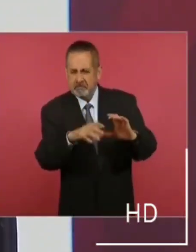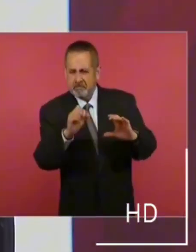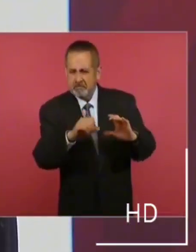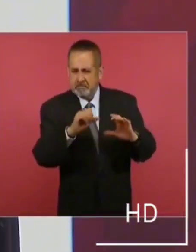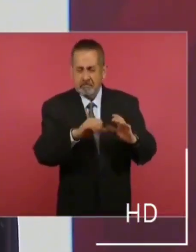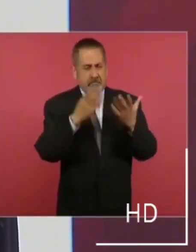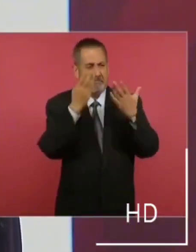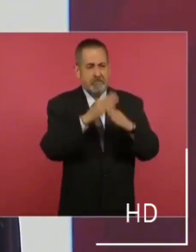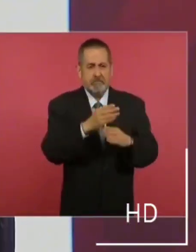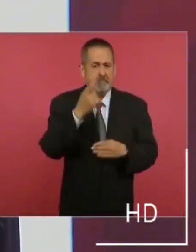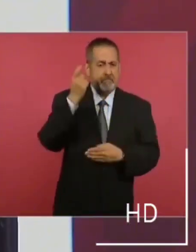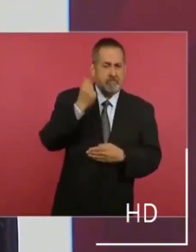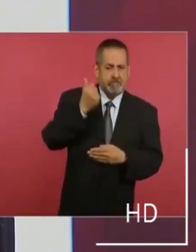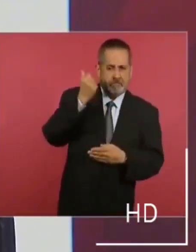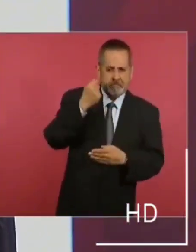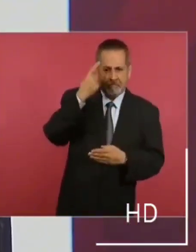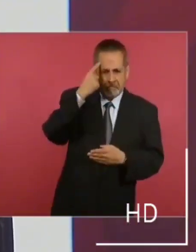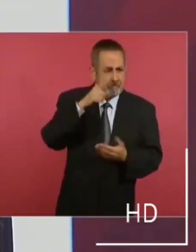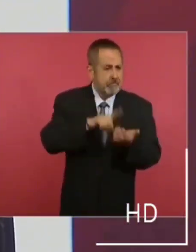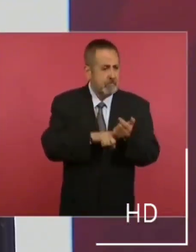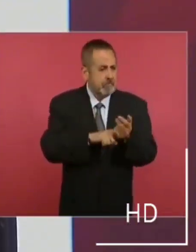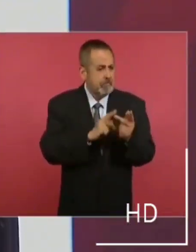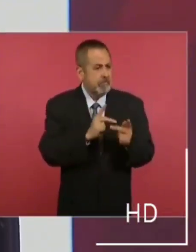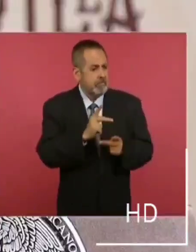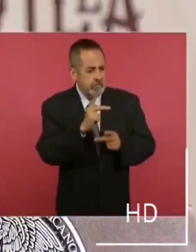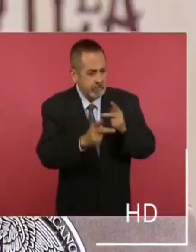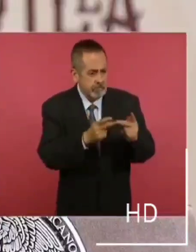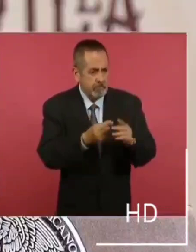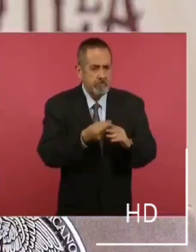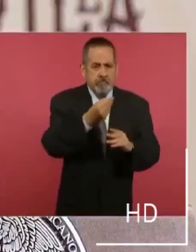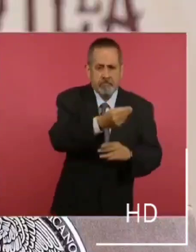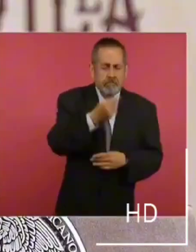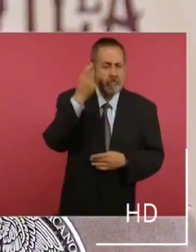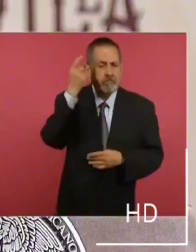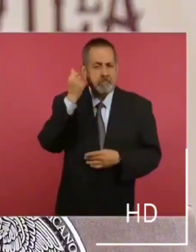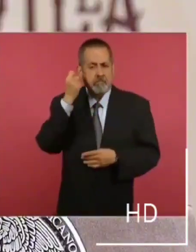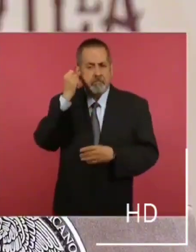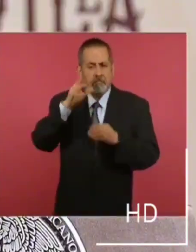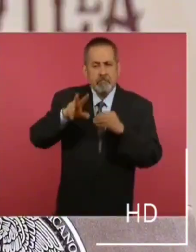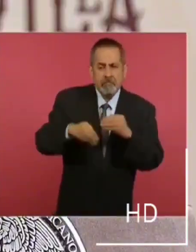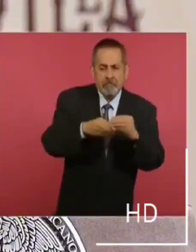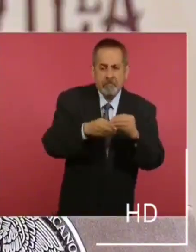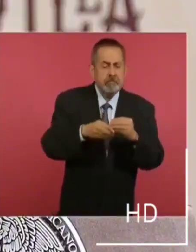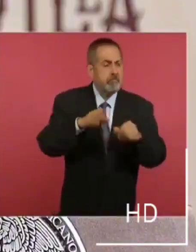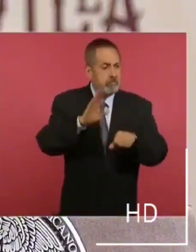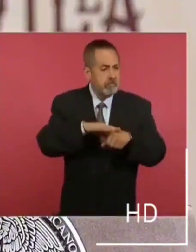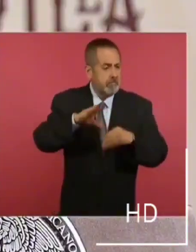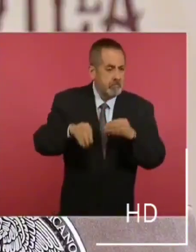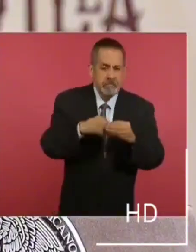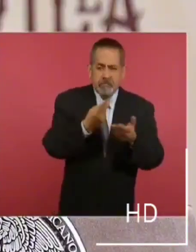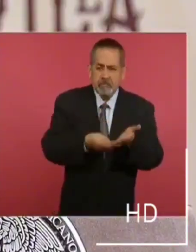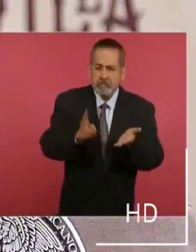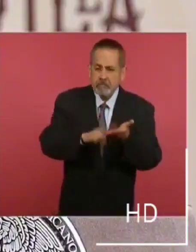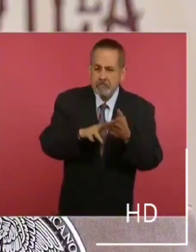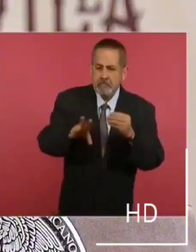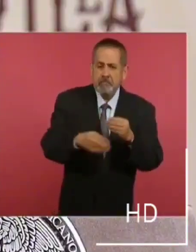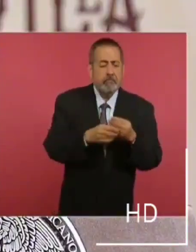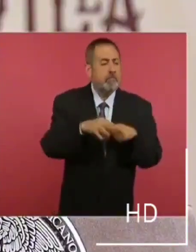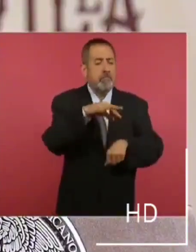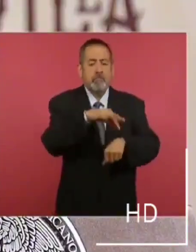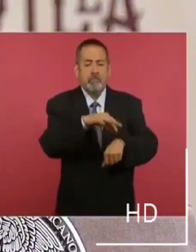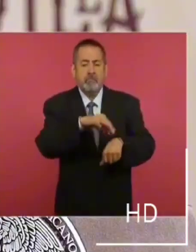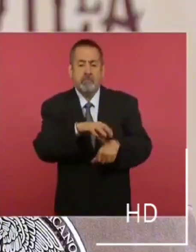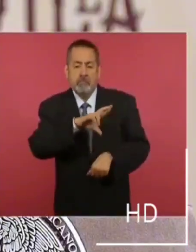para solventar, escuche bien, prestaciones extras como pensiones complementarias, gastos médicos